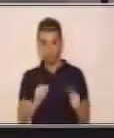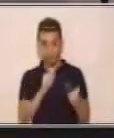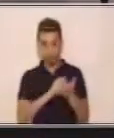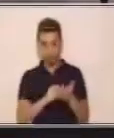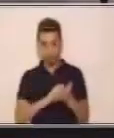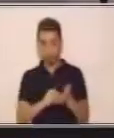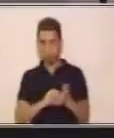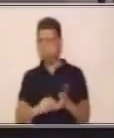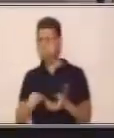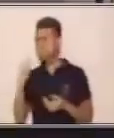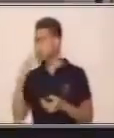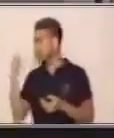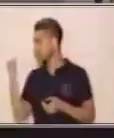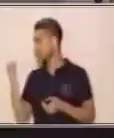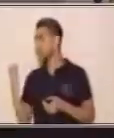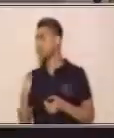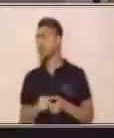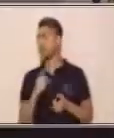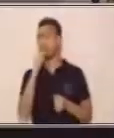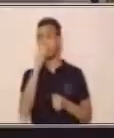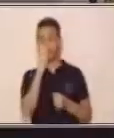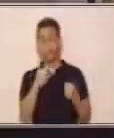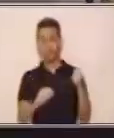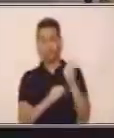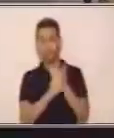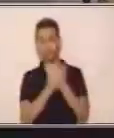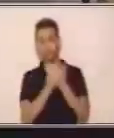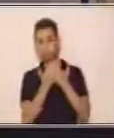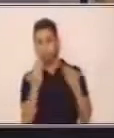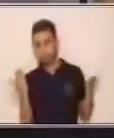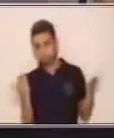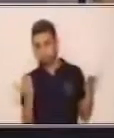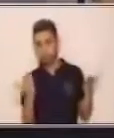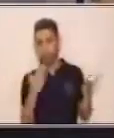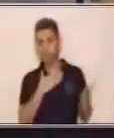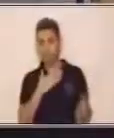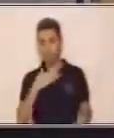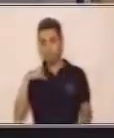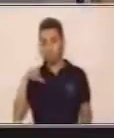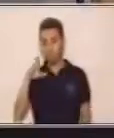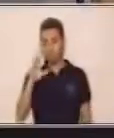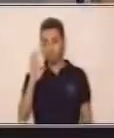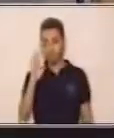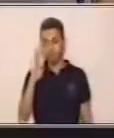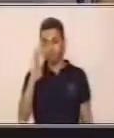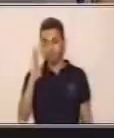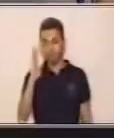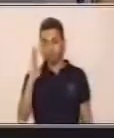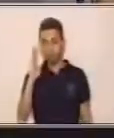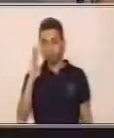y nos vamos al primer problema. El primer problema dice: Teresa tiene